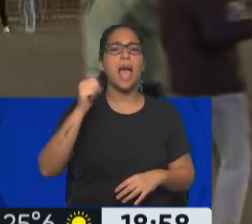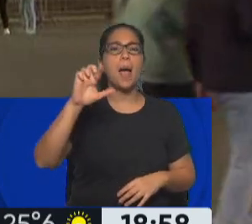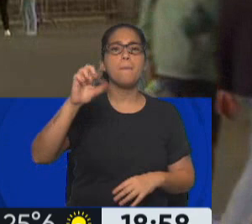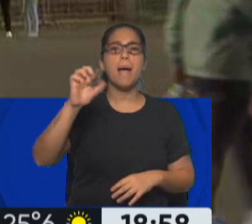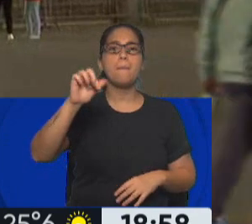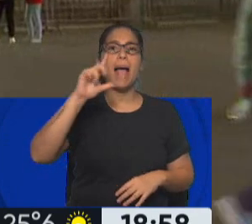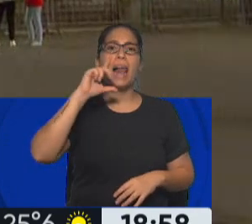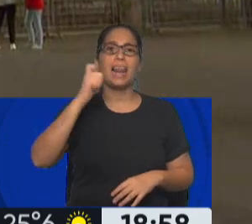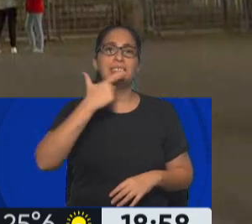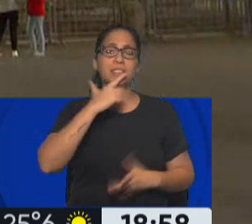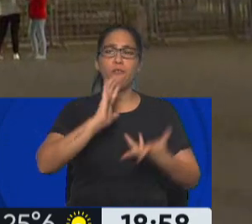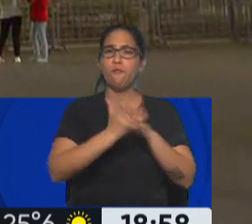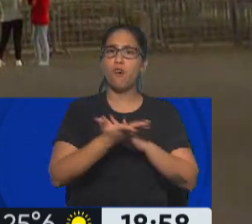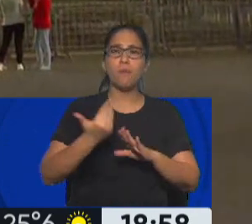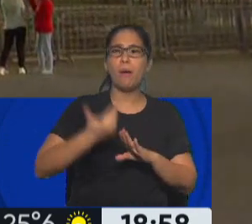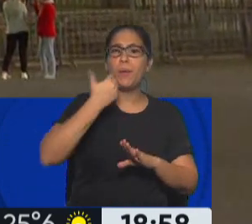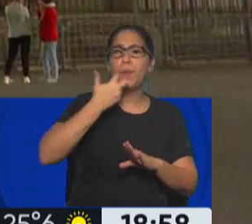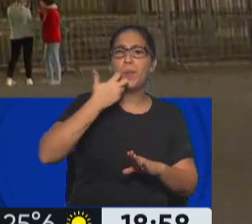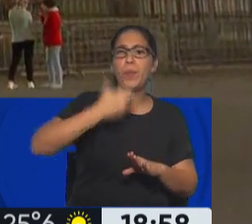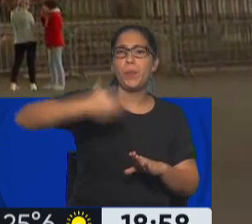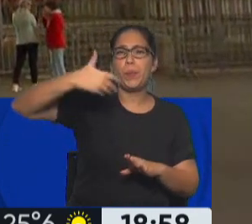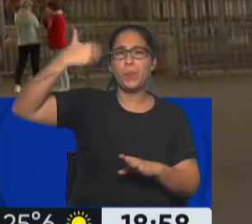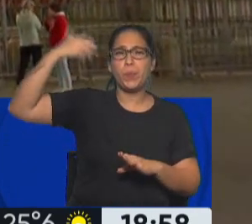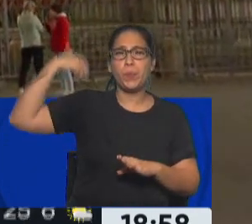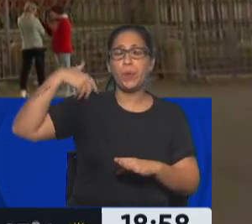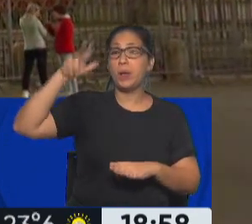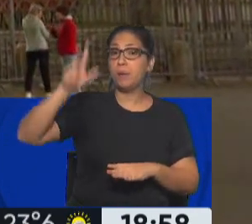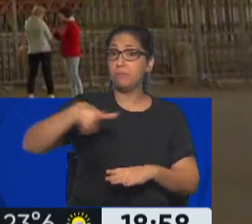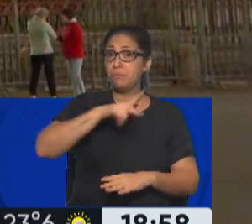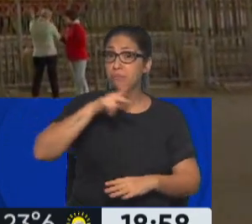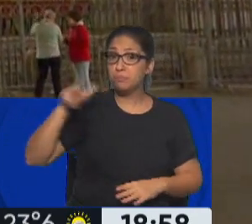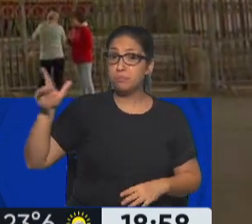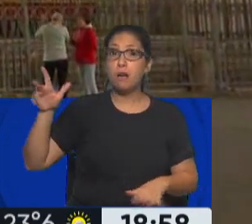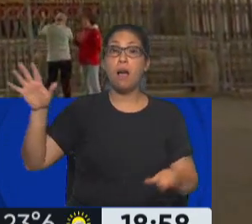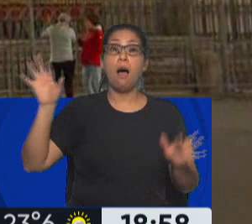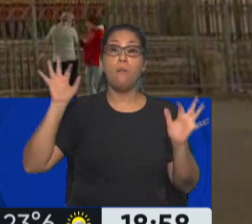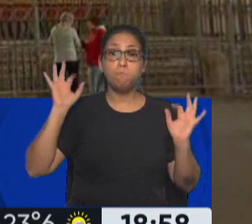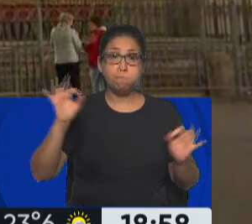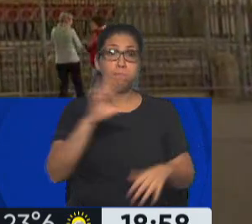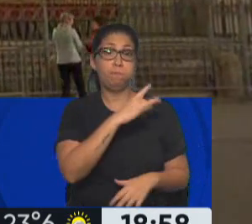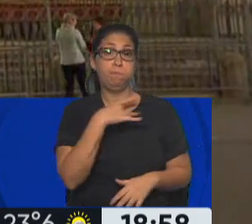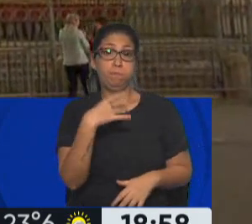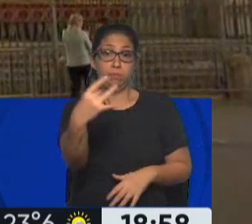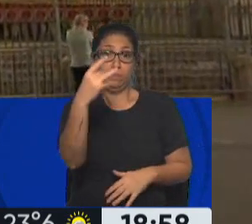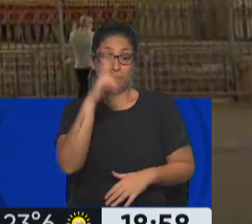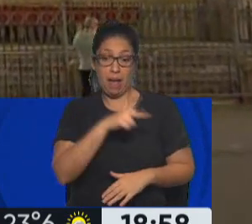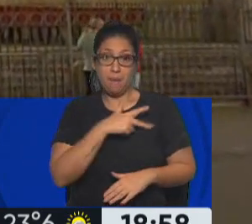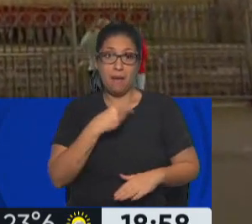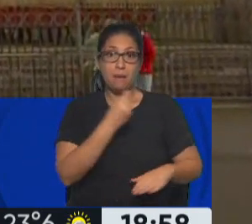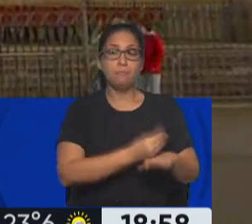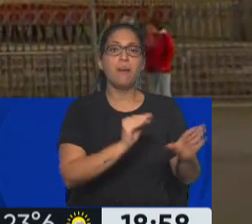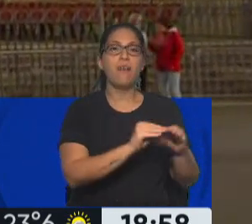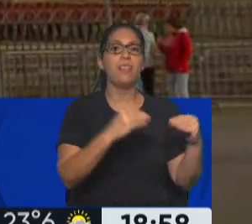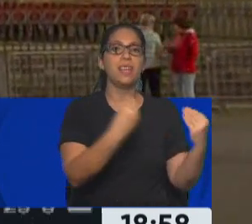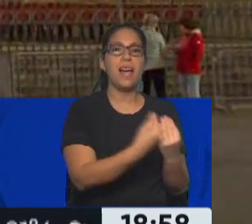procesión que hacían antiguamente los pontífices designados papas. Unen al Vaticano